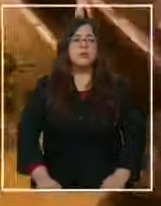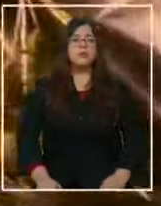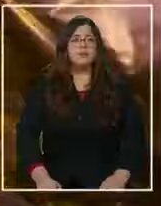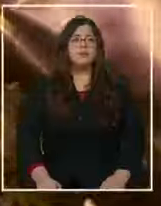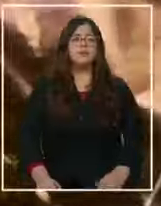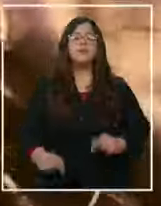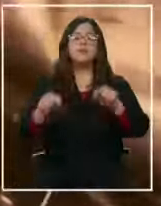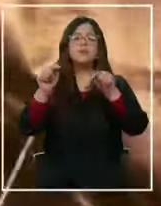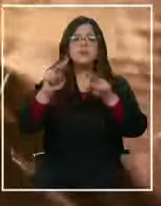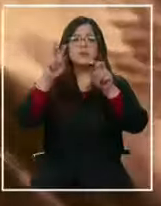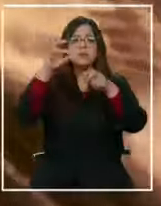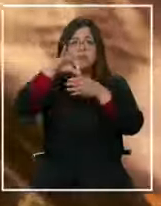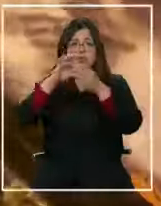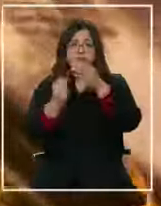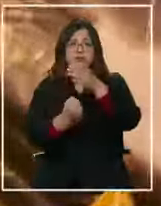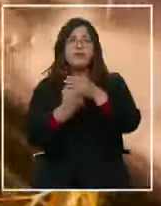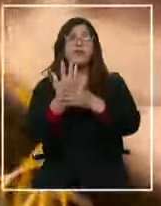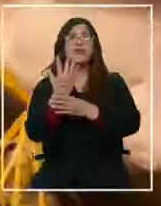Son plantas